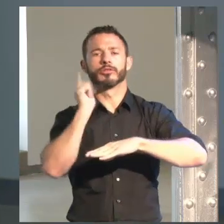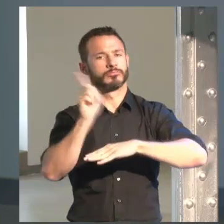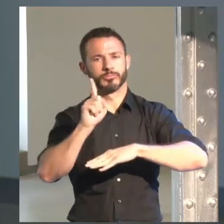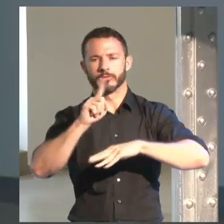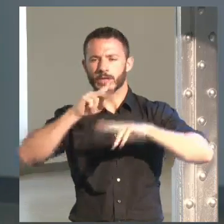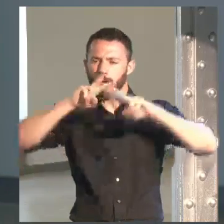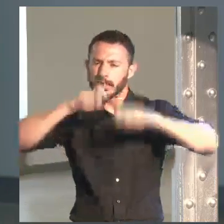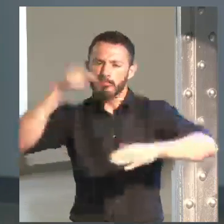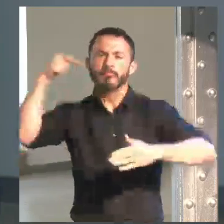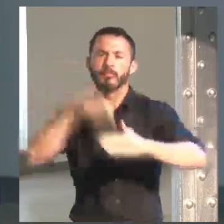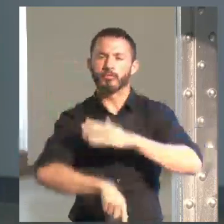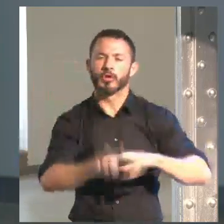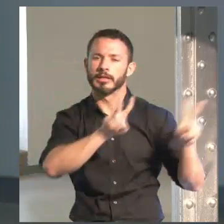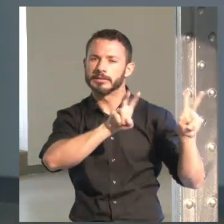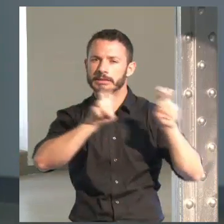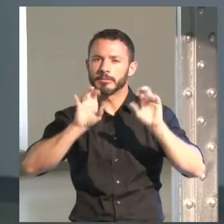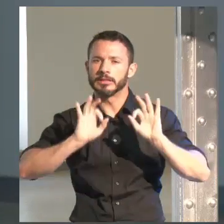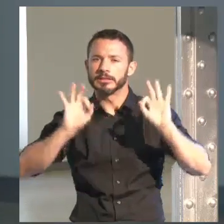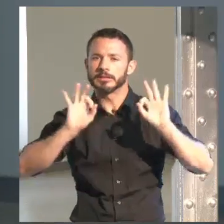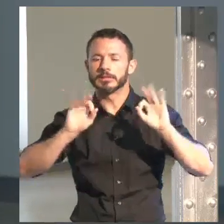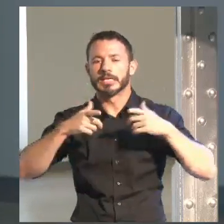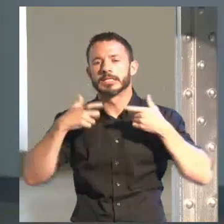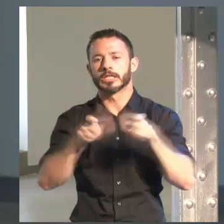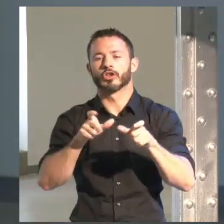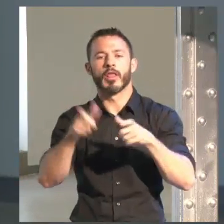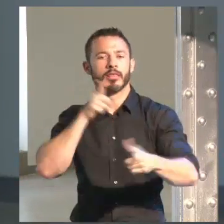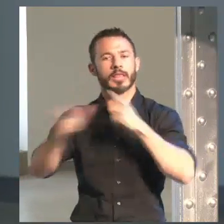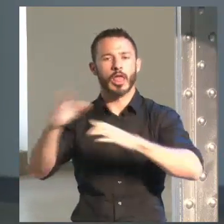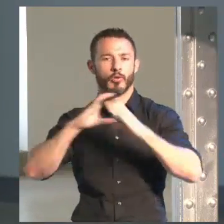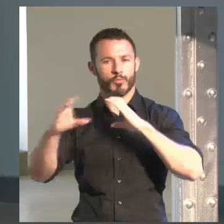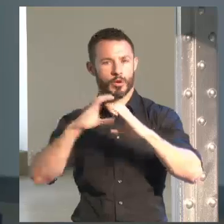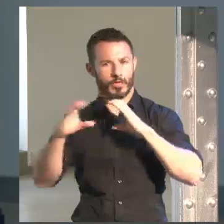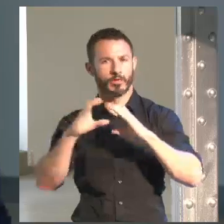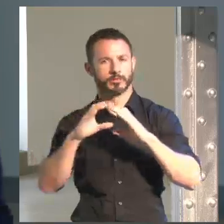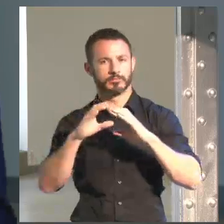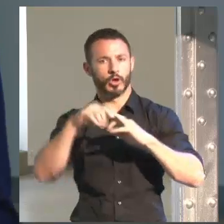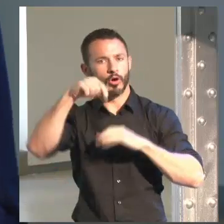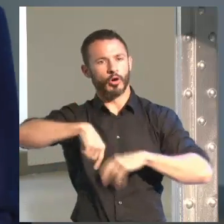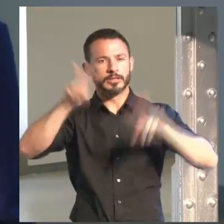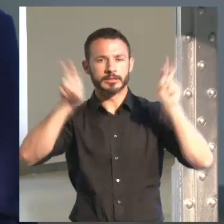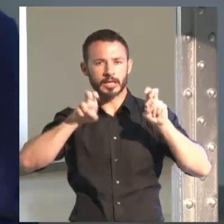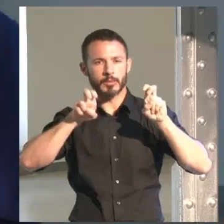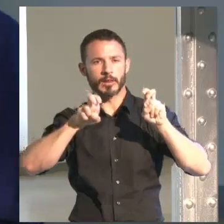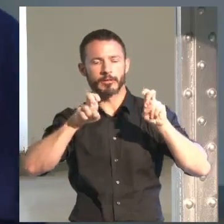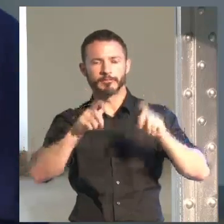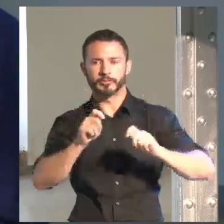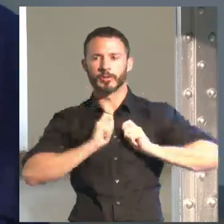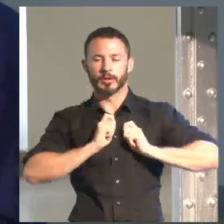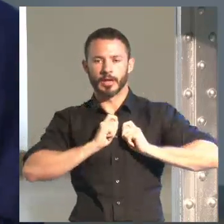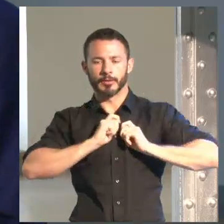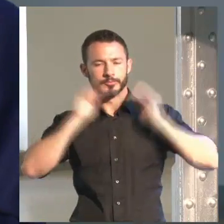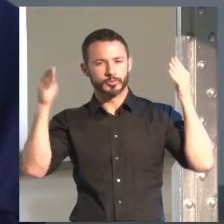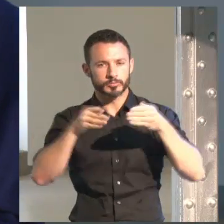los temas que ocupan y preocupan al sector de las telecomunicaciones. Y hoy los temas que ocupan y preocupan al sector